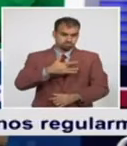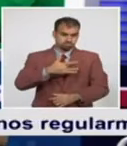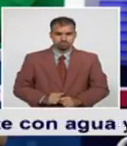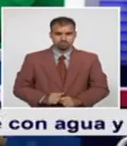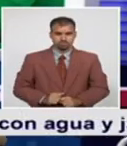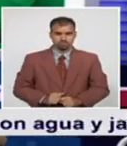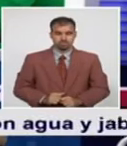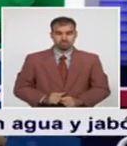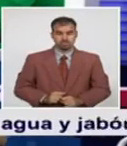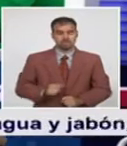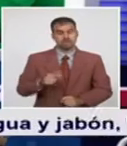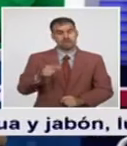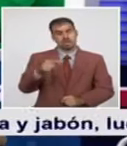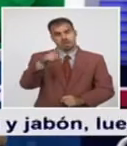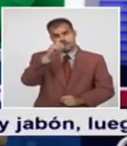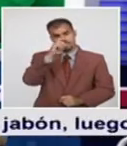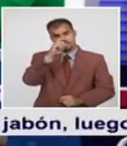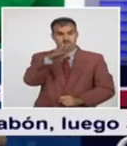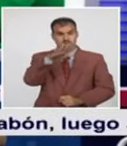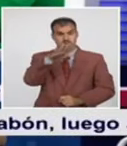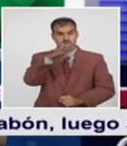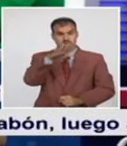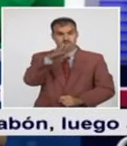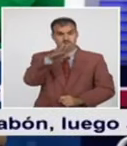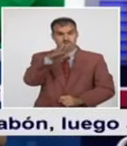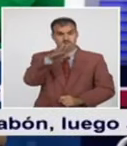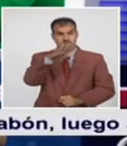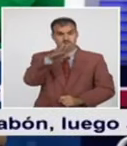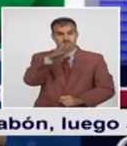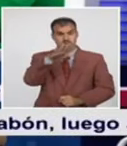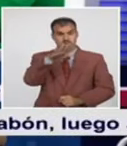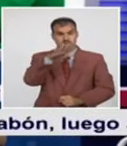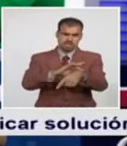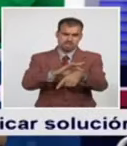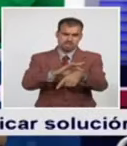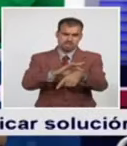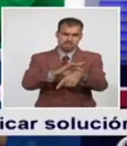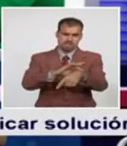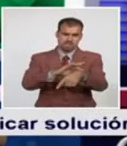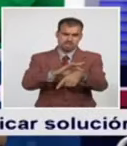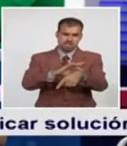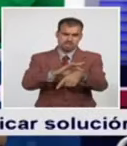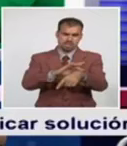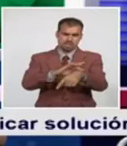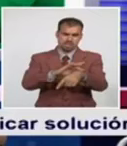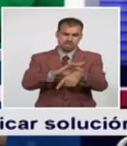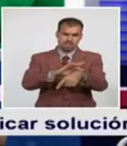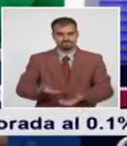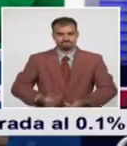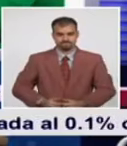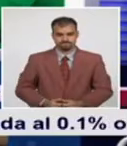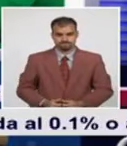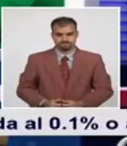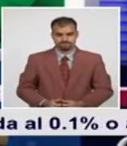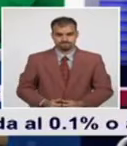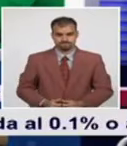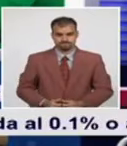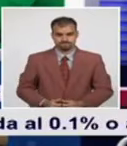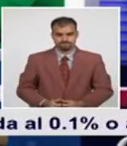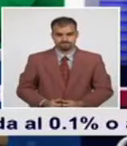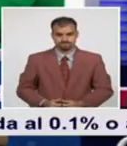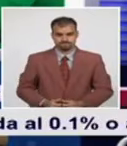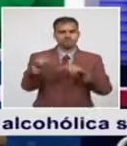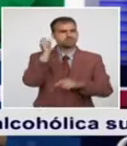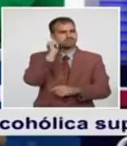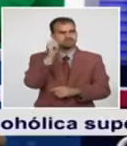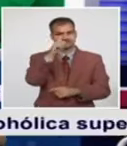persona joven, pero con un grupo de comorbilidades que, reitero, la hacían muy vulnerable. Una paciente de 90 años del